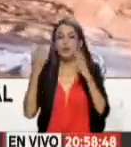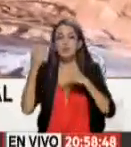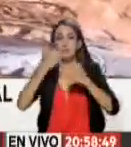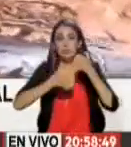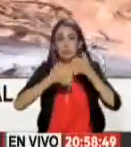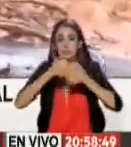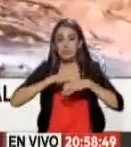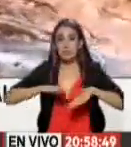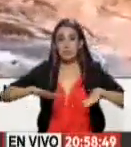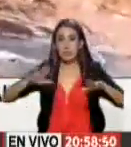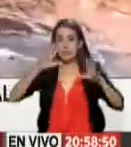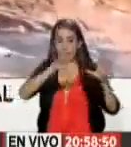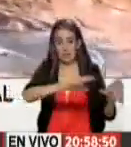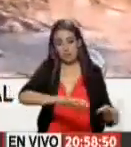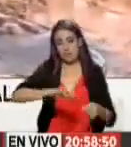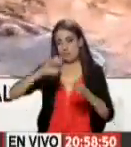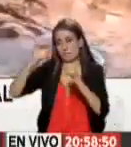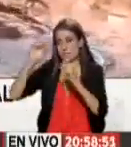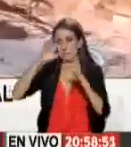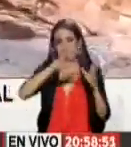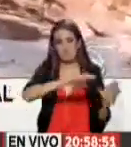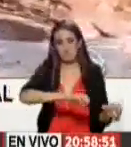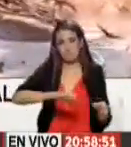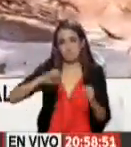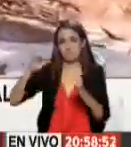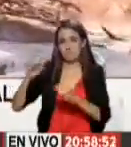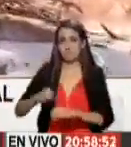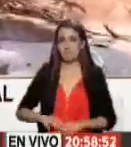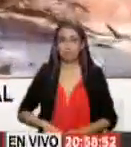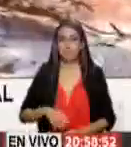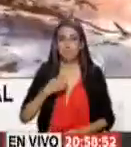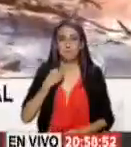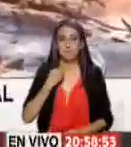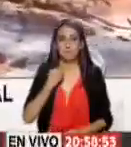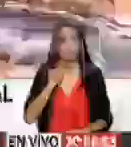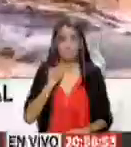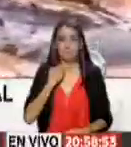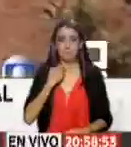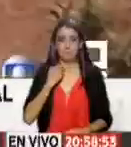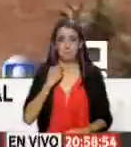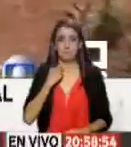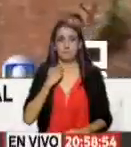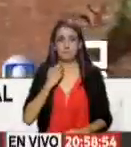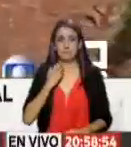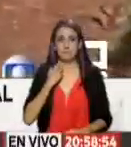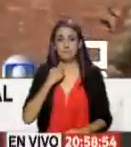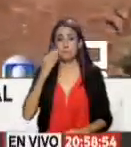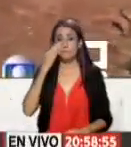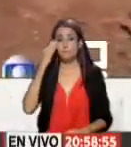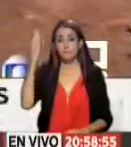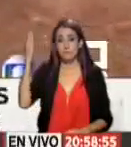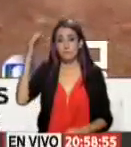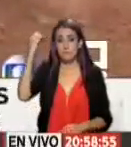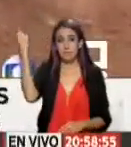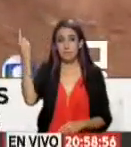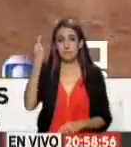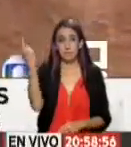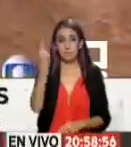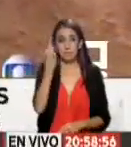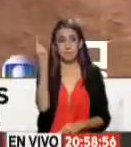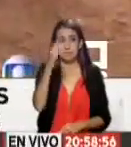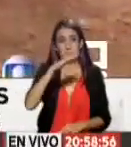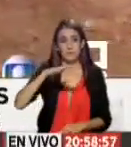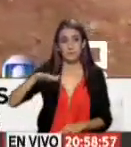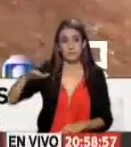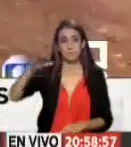afectados. Un trabajo impresionante de los bomberos. Fue emocionante acompañar ese rescate allí ahora. Las imágenes aéreas transmitidas por la prensa